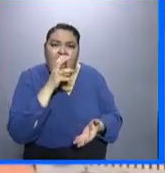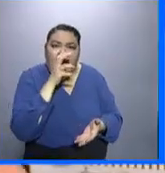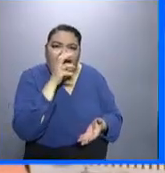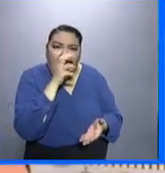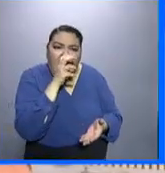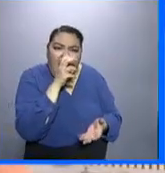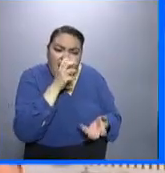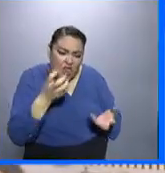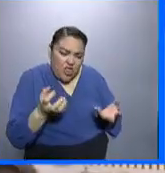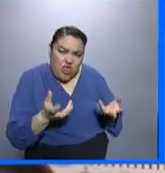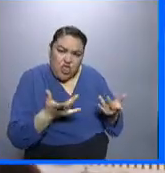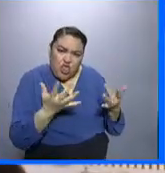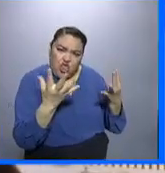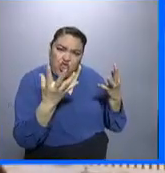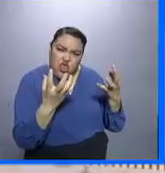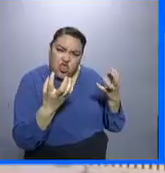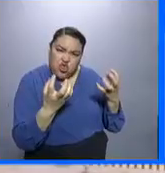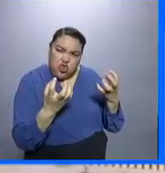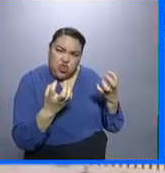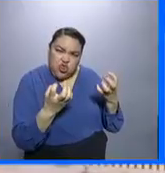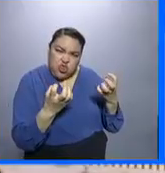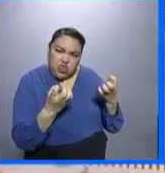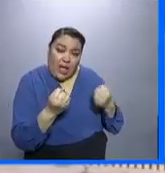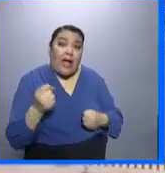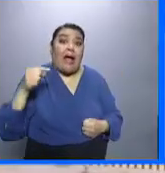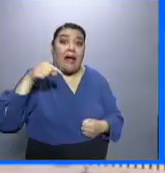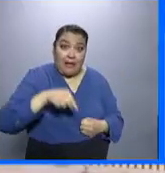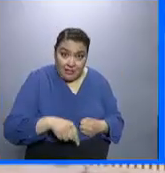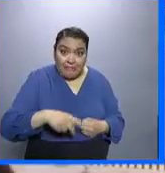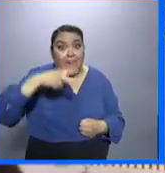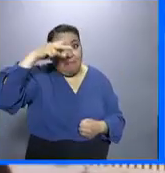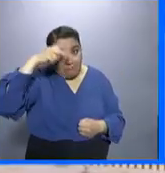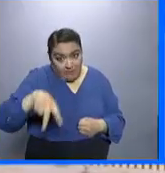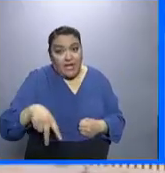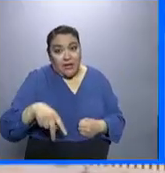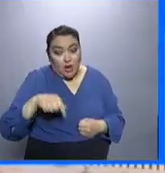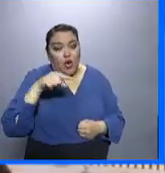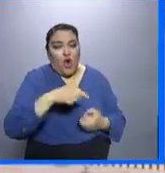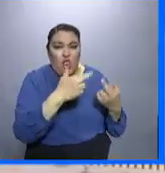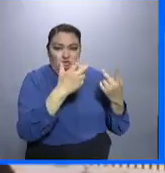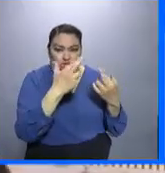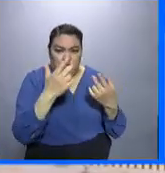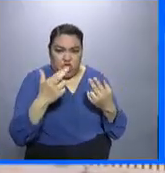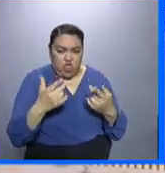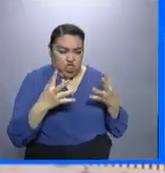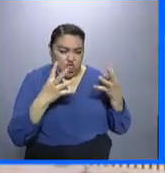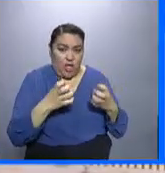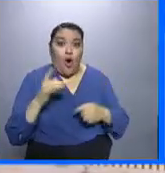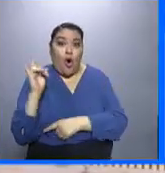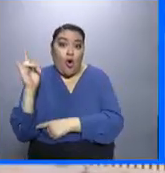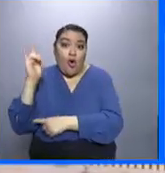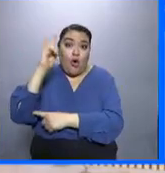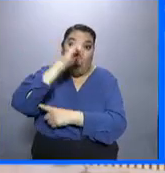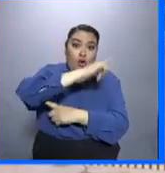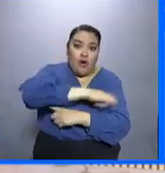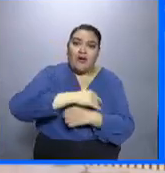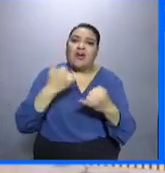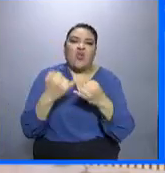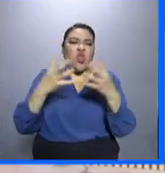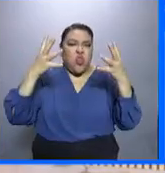mezcla de calor y de humedad. La planta llegaría cocinada, maltratada, rota, y por avión igual, ¿no?